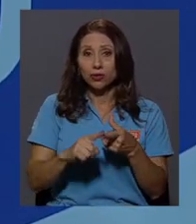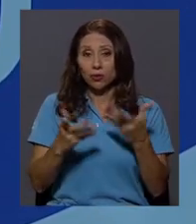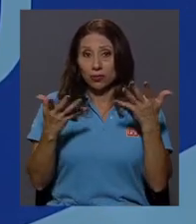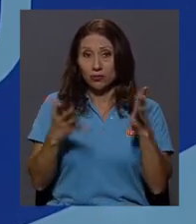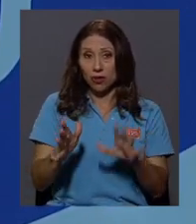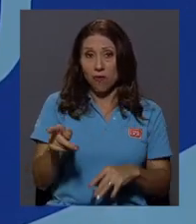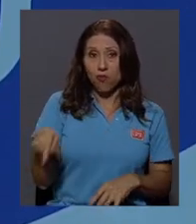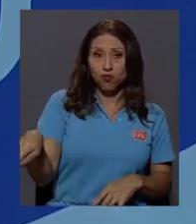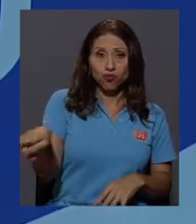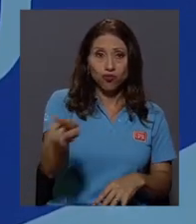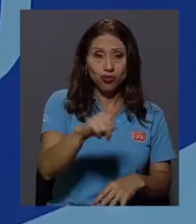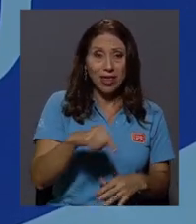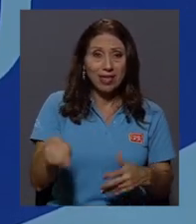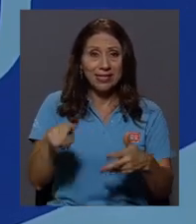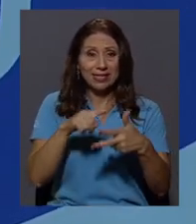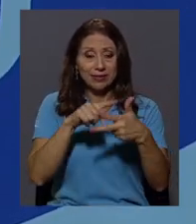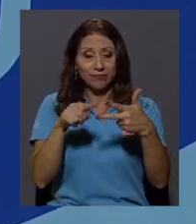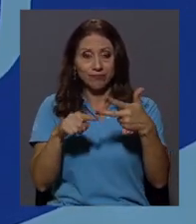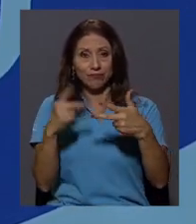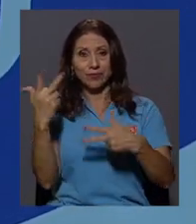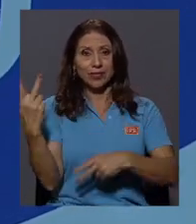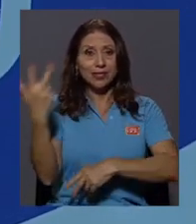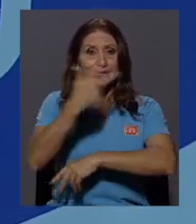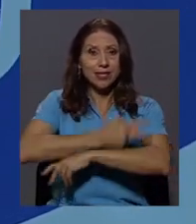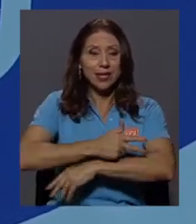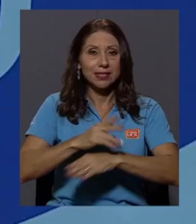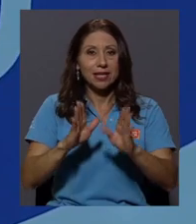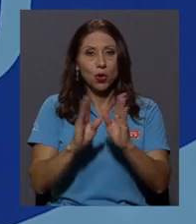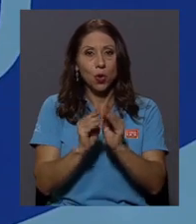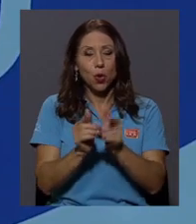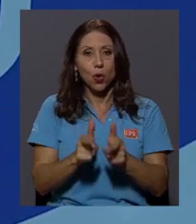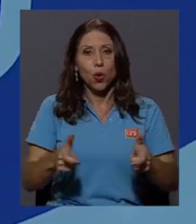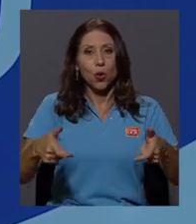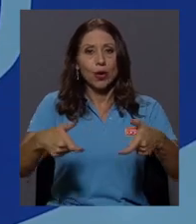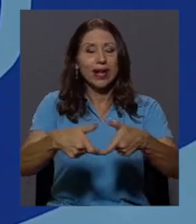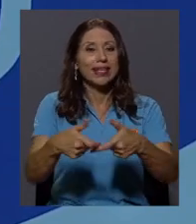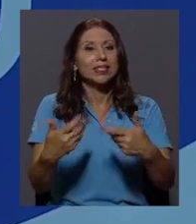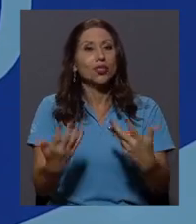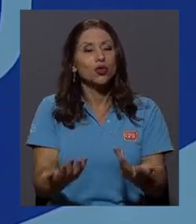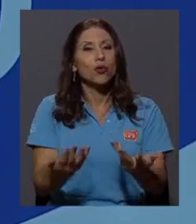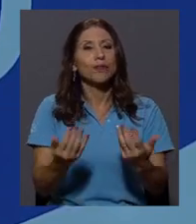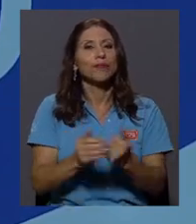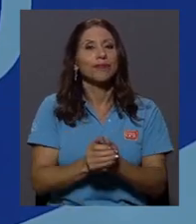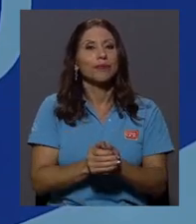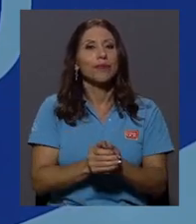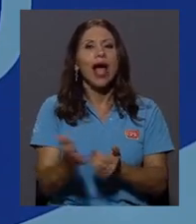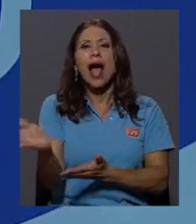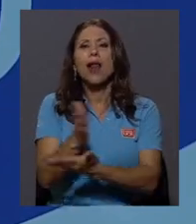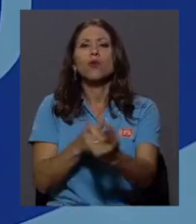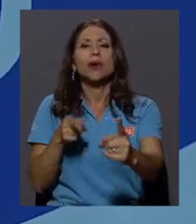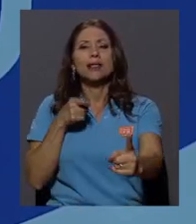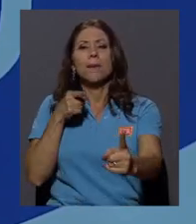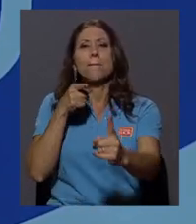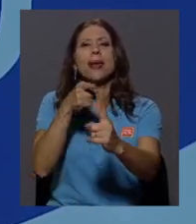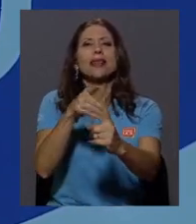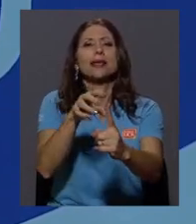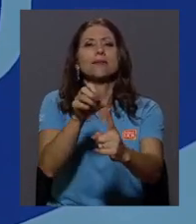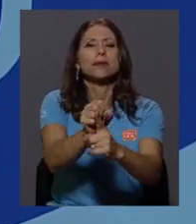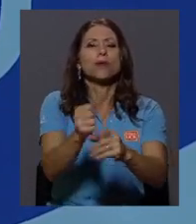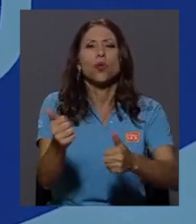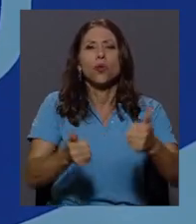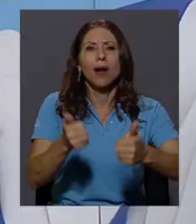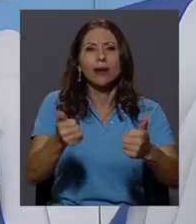que ustedes tengan estos tres días de congreso cuáles algunos de las metas que tienen ustedes como